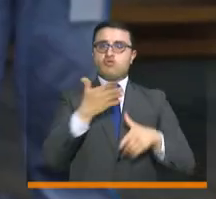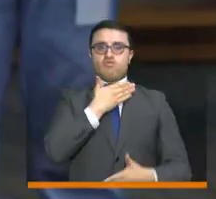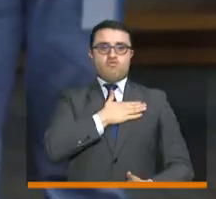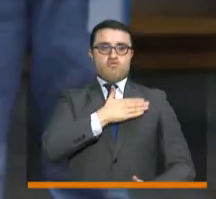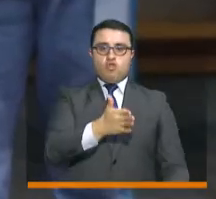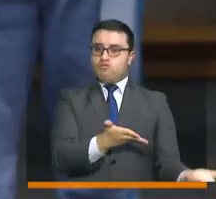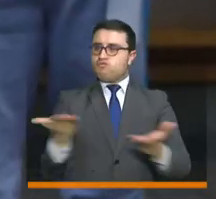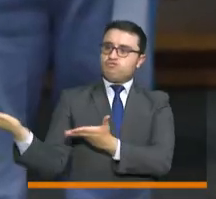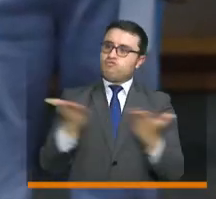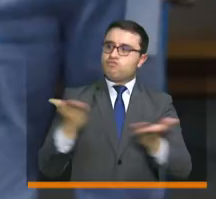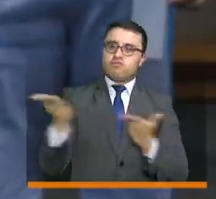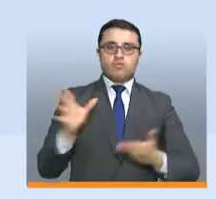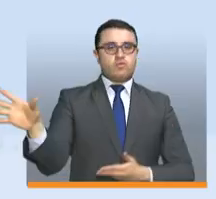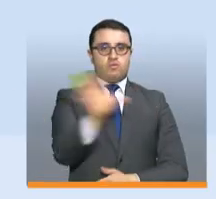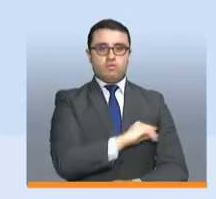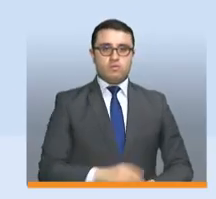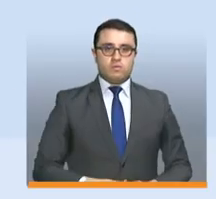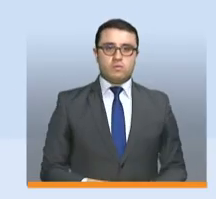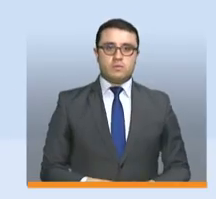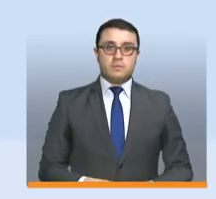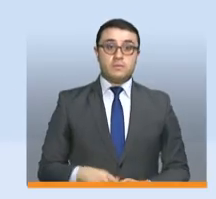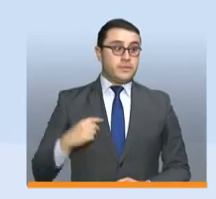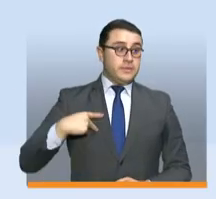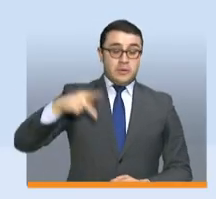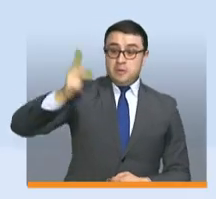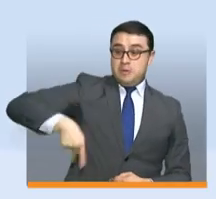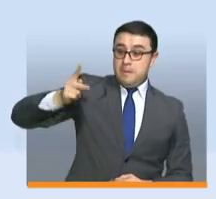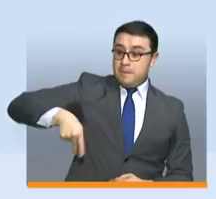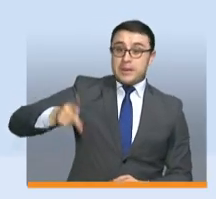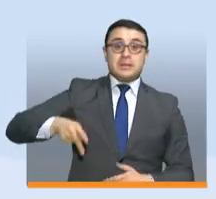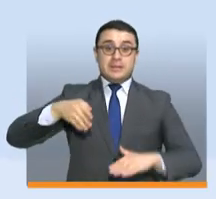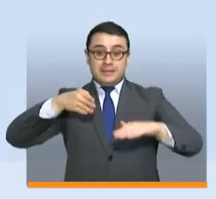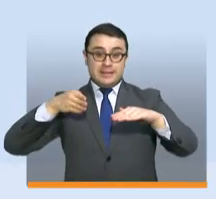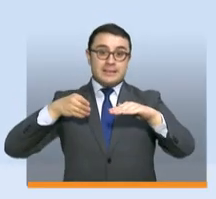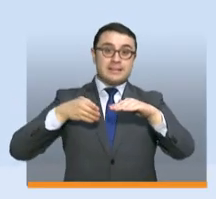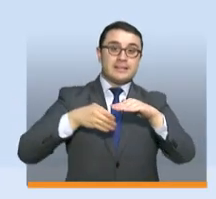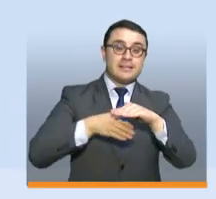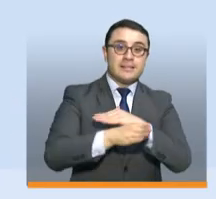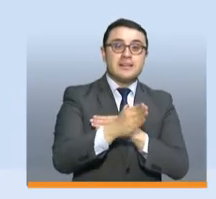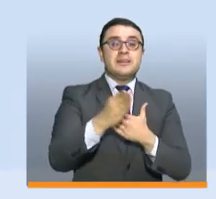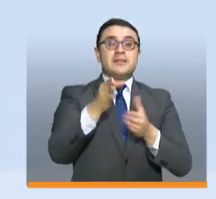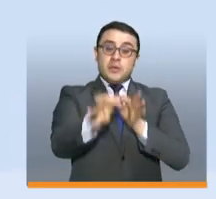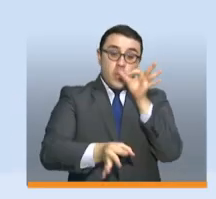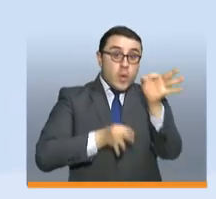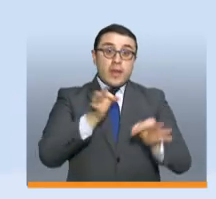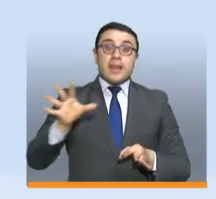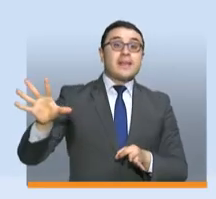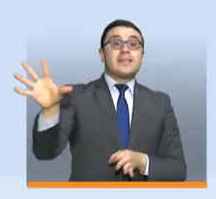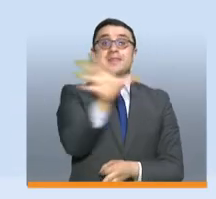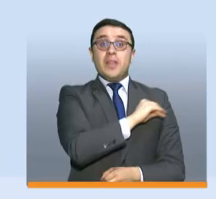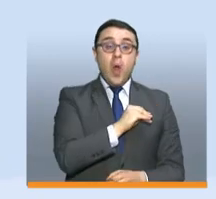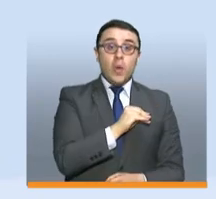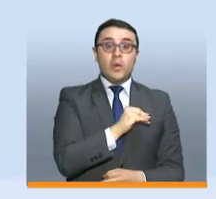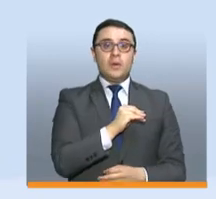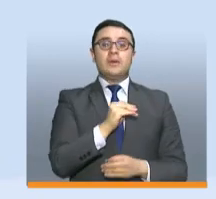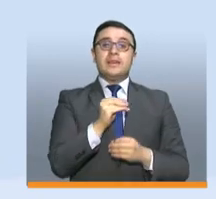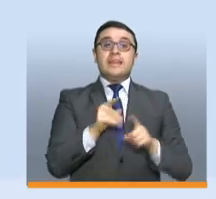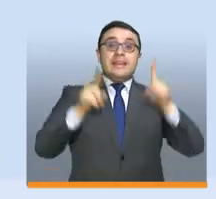todos. Acá en el preescolar nos cuidamos y